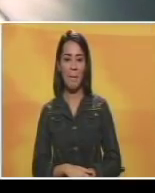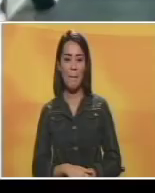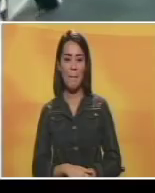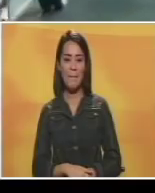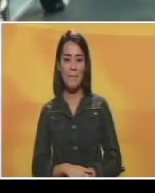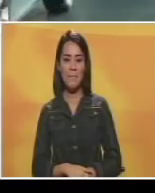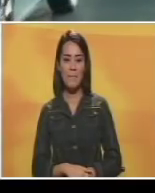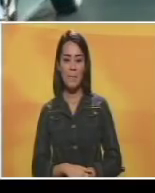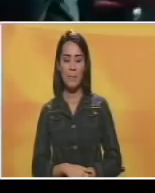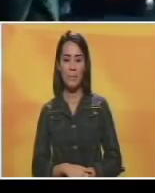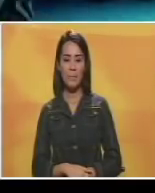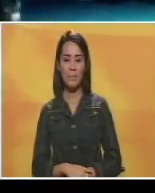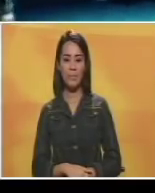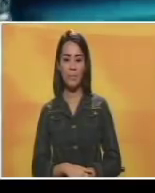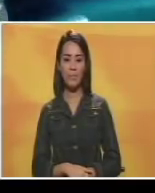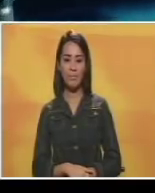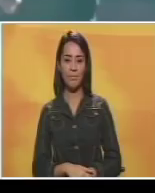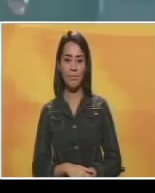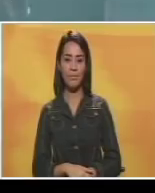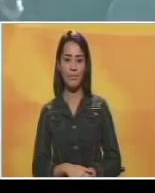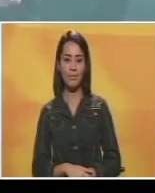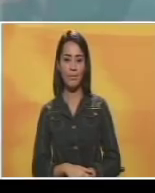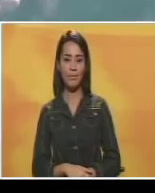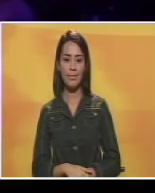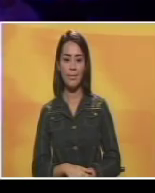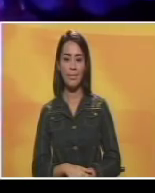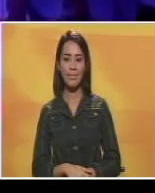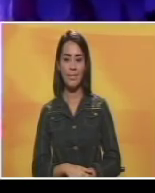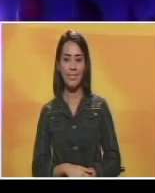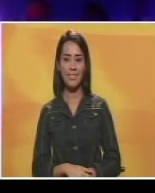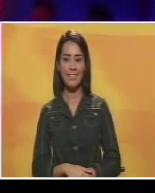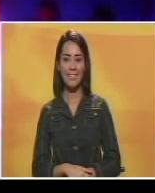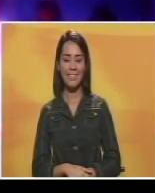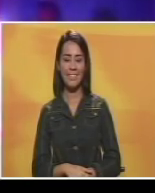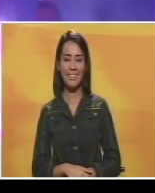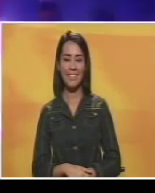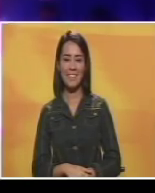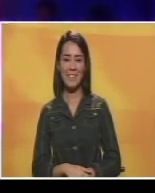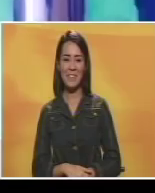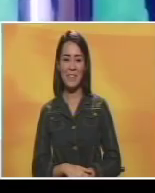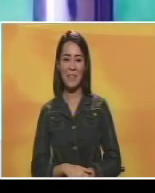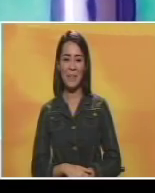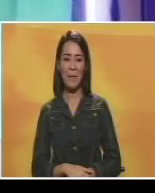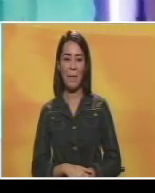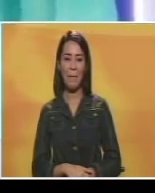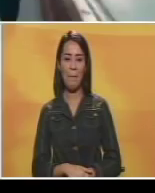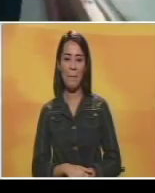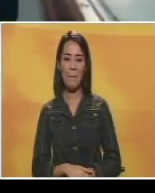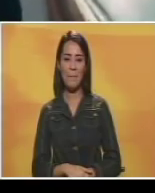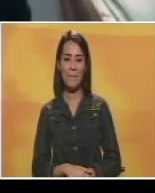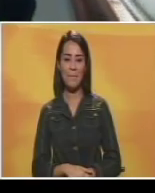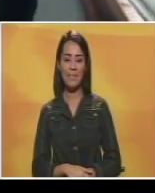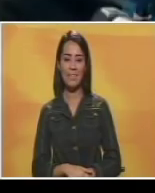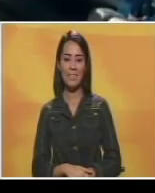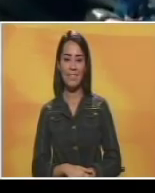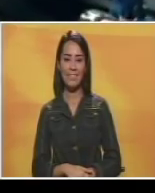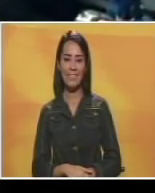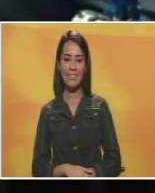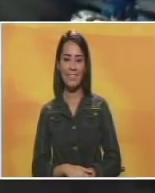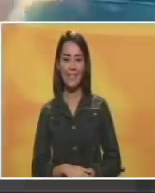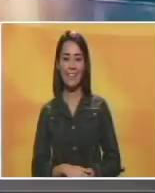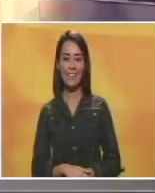ganar en el amor contigo. Tu futuro será mejor conmigo. Y aquí no te vas.